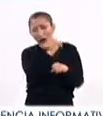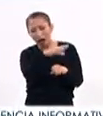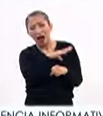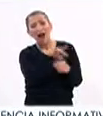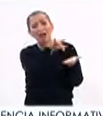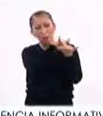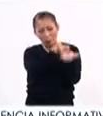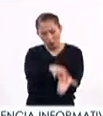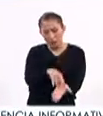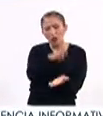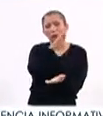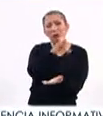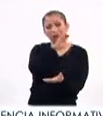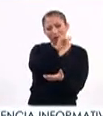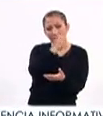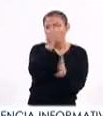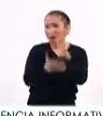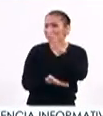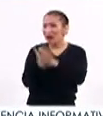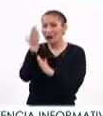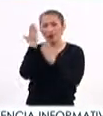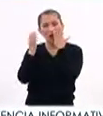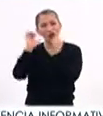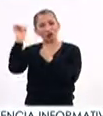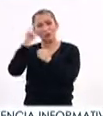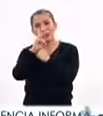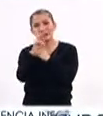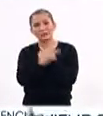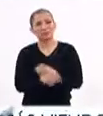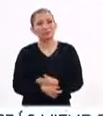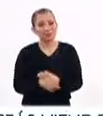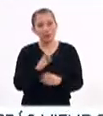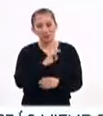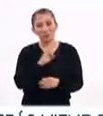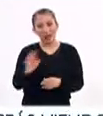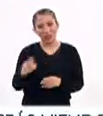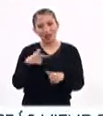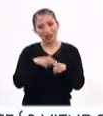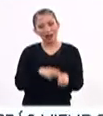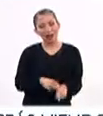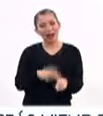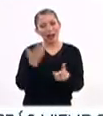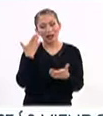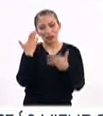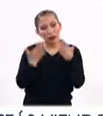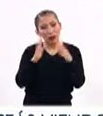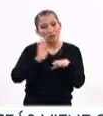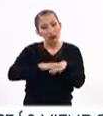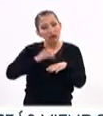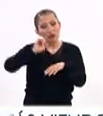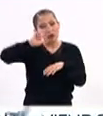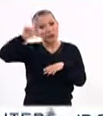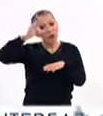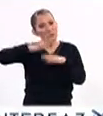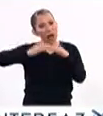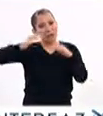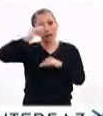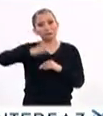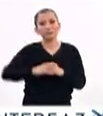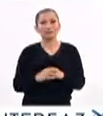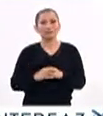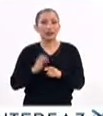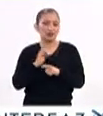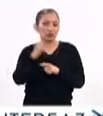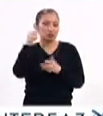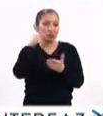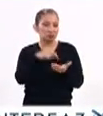que sea, existe el apoyo para poder estudiar en otro lugar, en poder continuar con estudios o profesionalizarse. Claro.